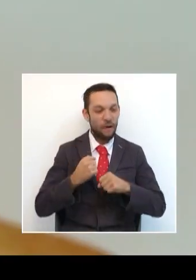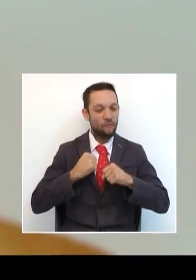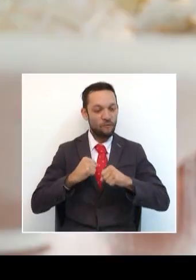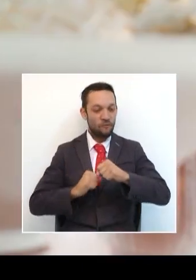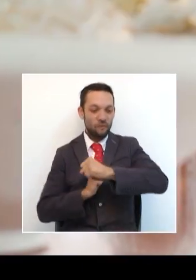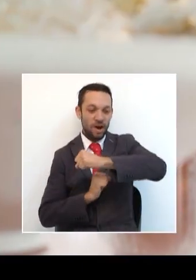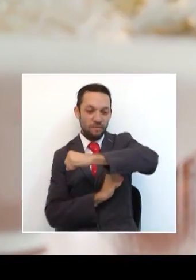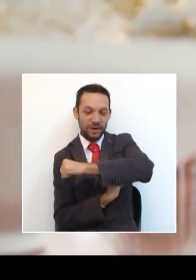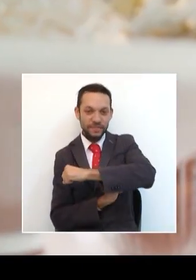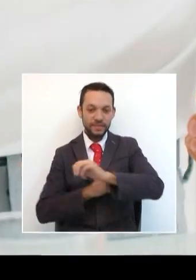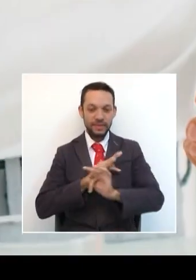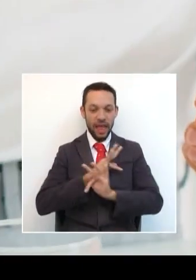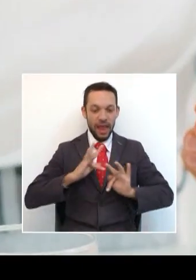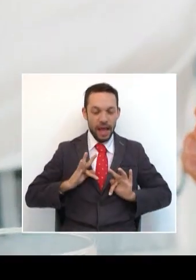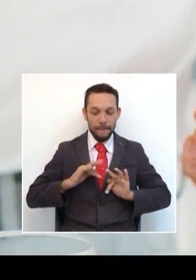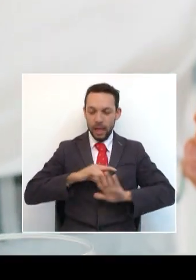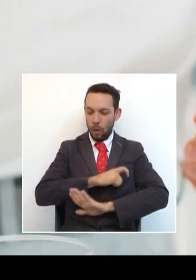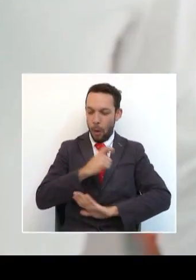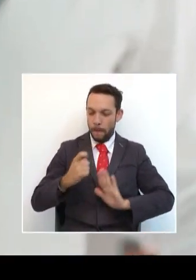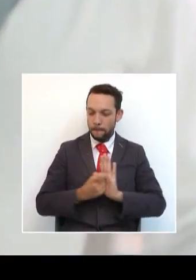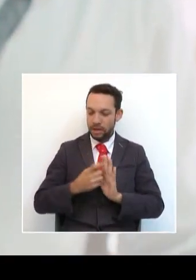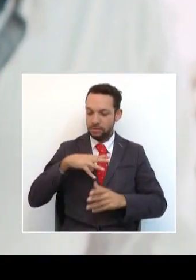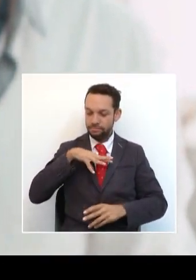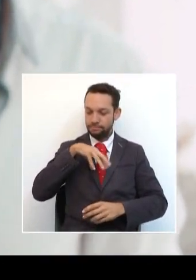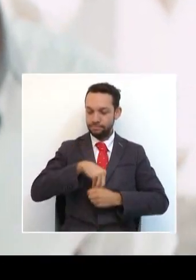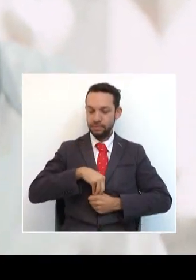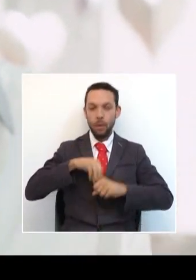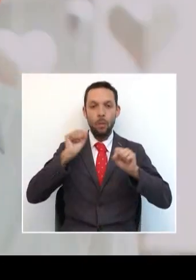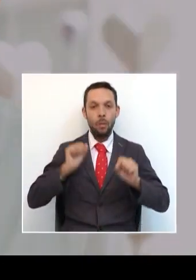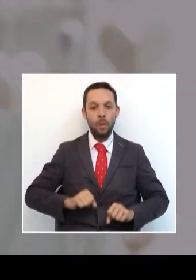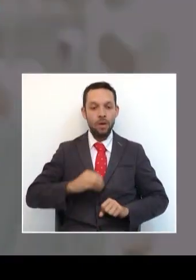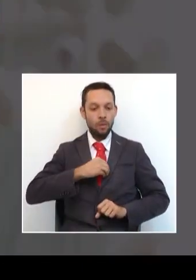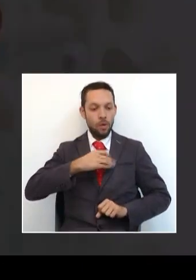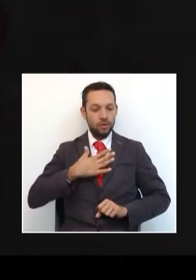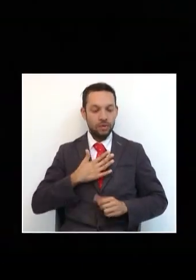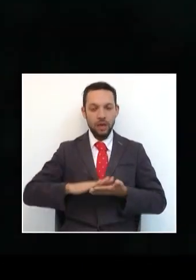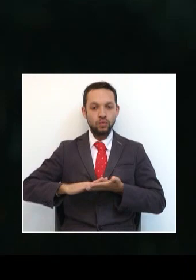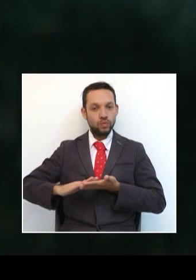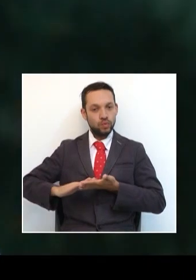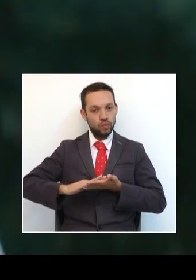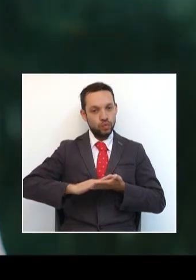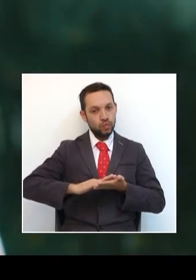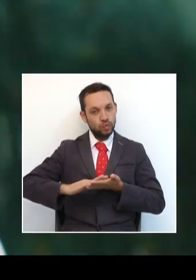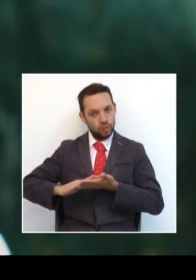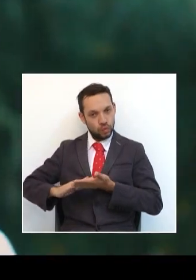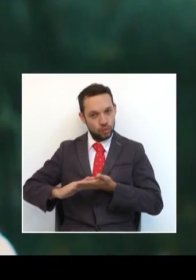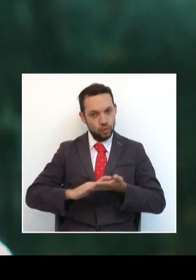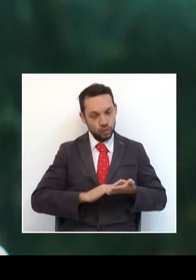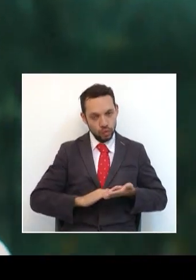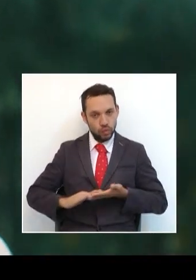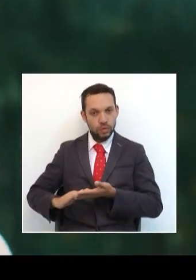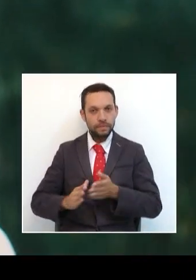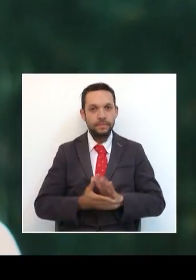propiedades terapéuticas nutricionales que en conjunto permiten buscar la salud.